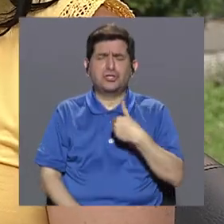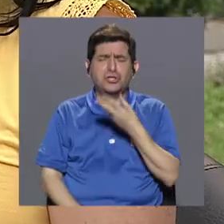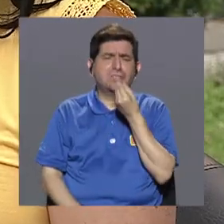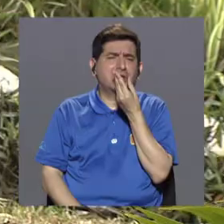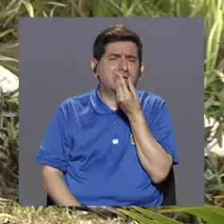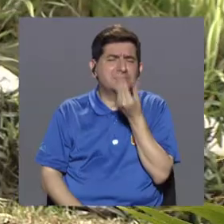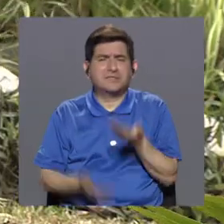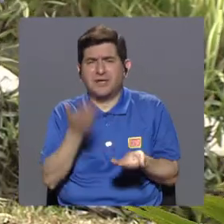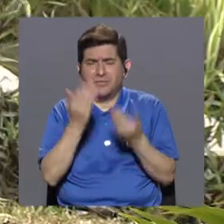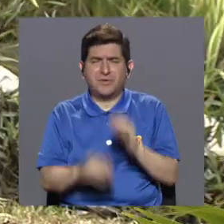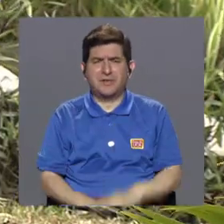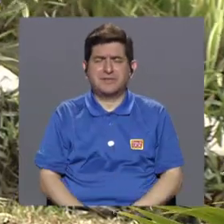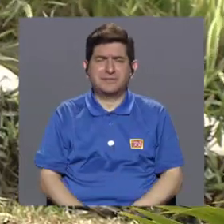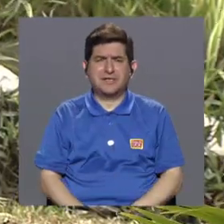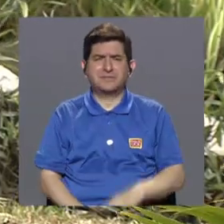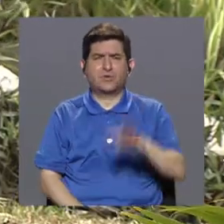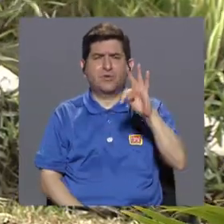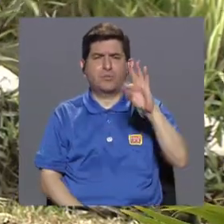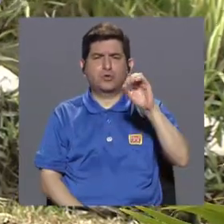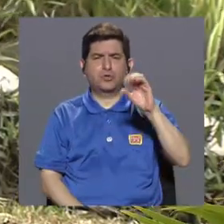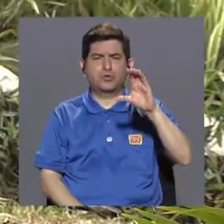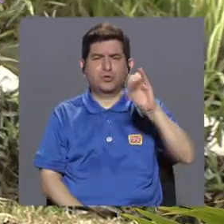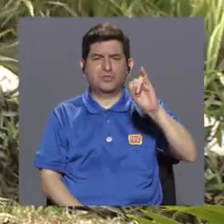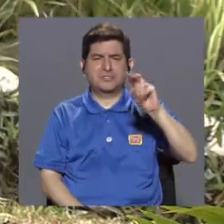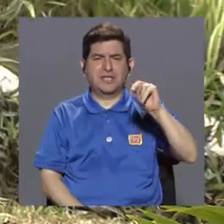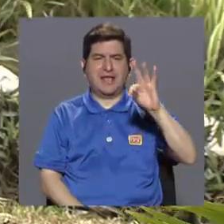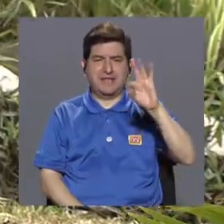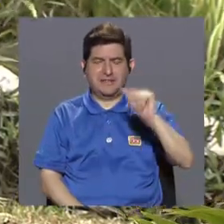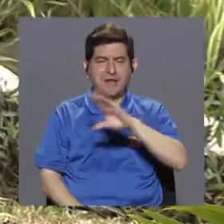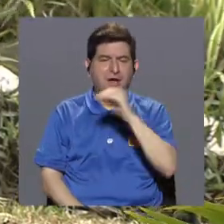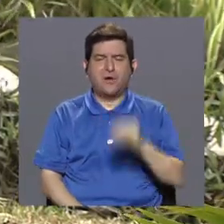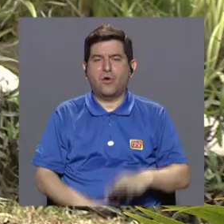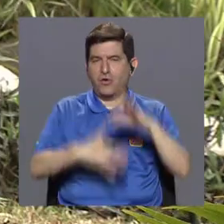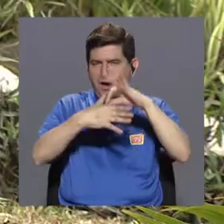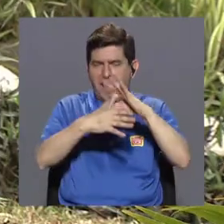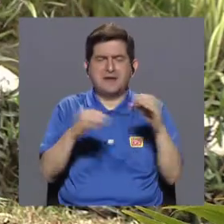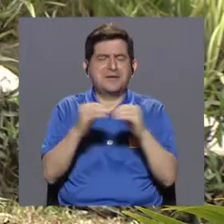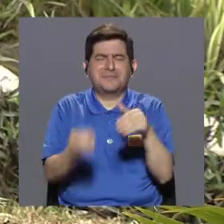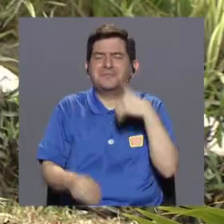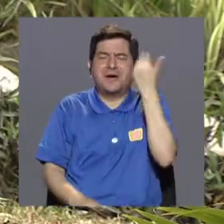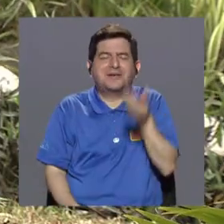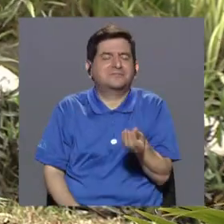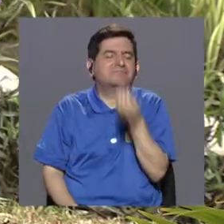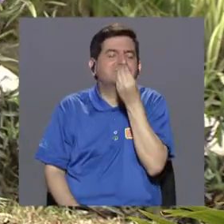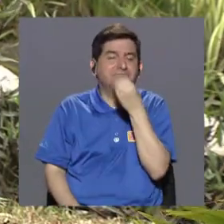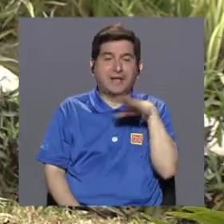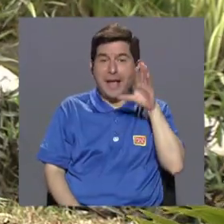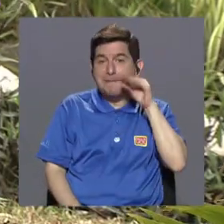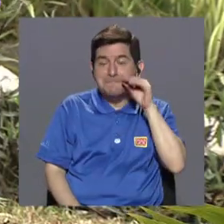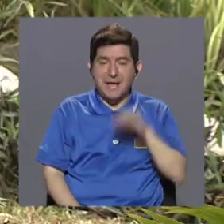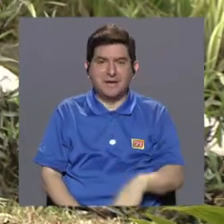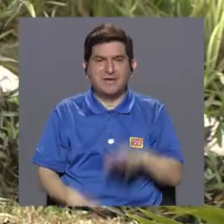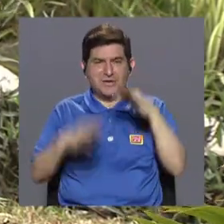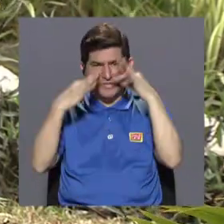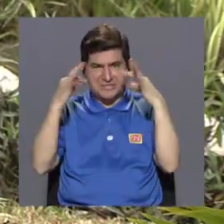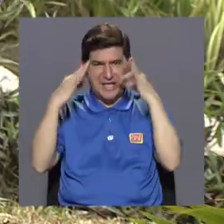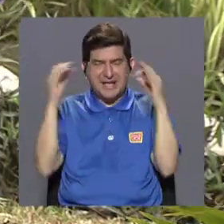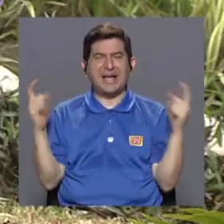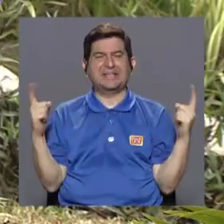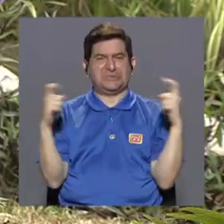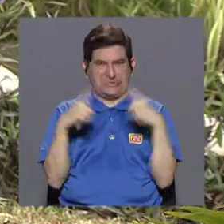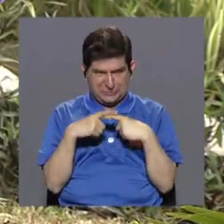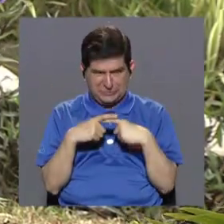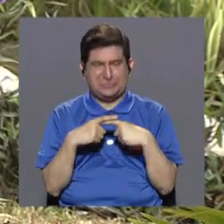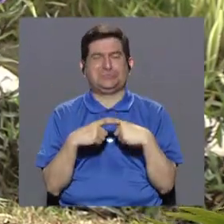tienen sabores como a tocineta o carne, entonces es más fácil de que se los coman, ¿verdad? Eso en perros, en gatos sí es un poco